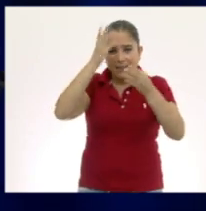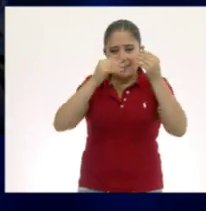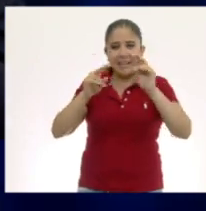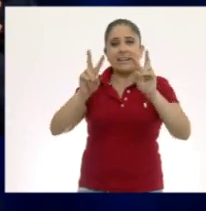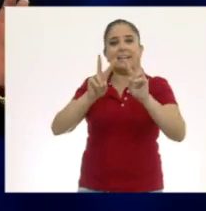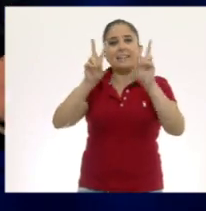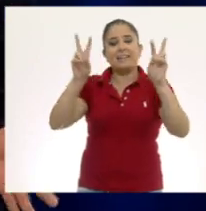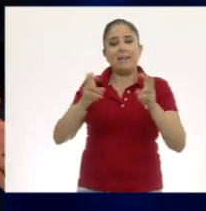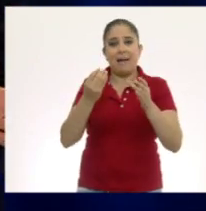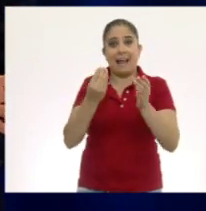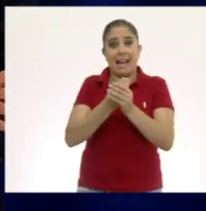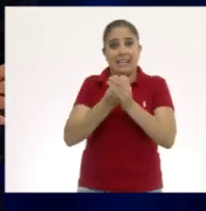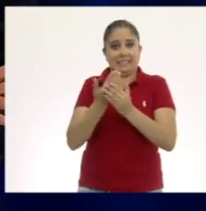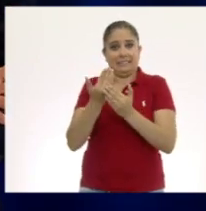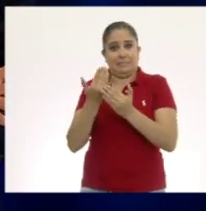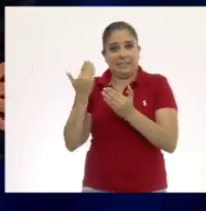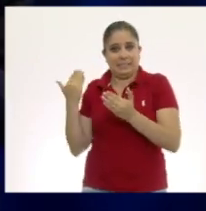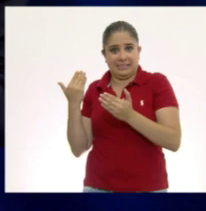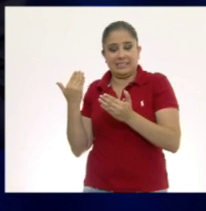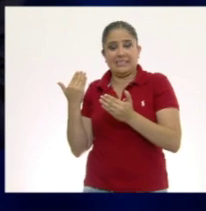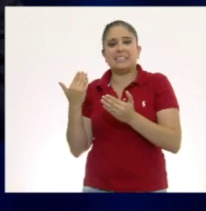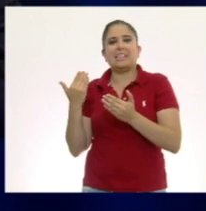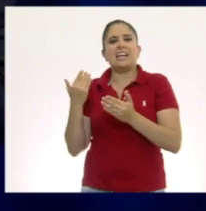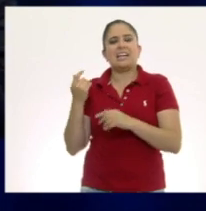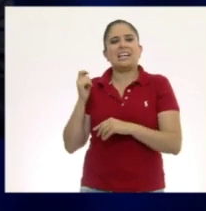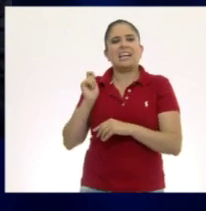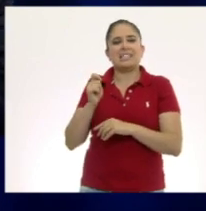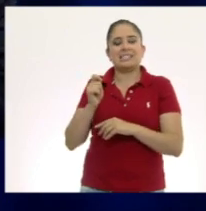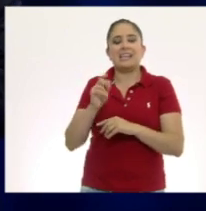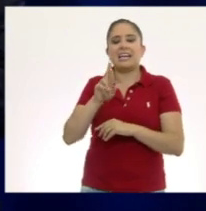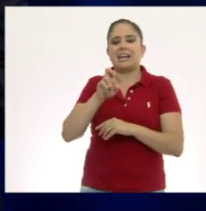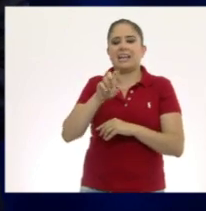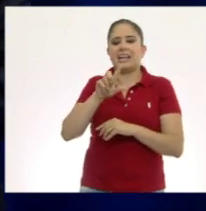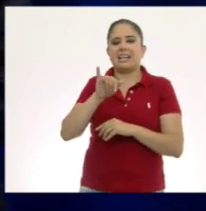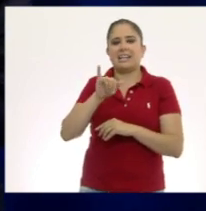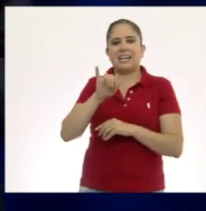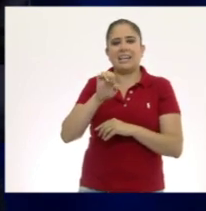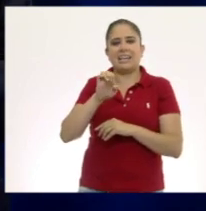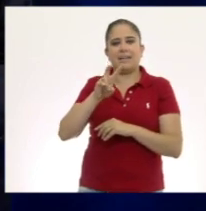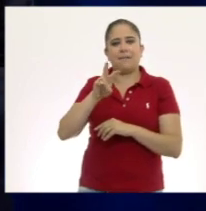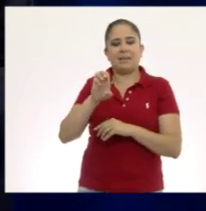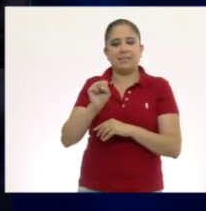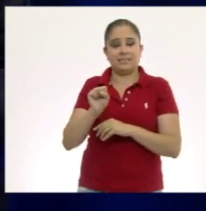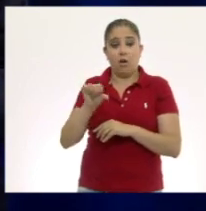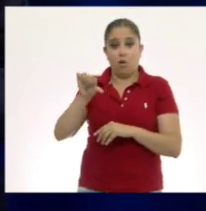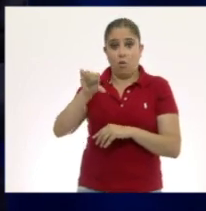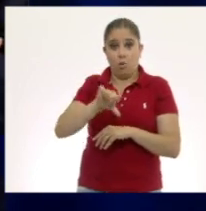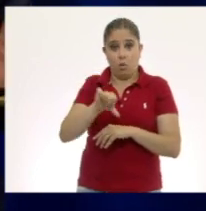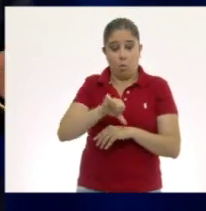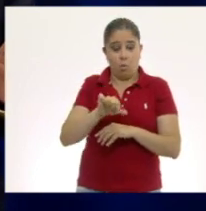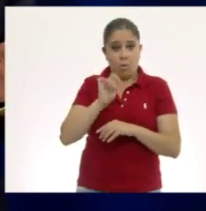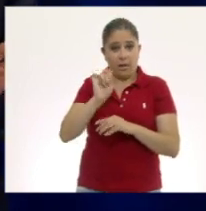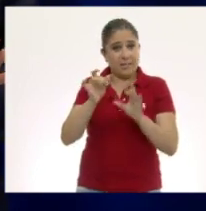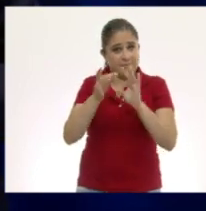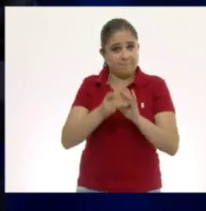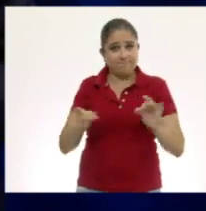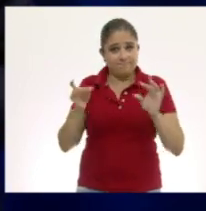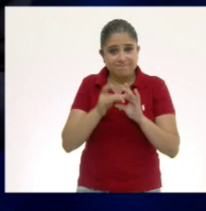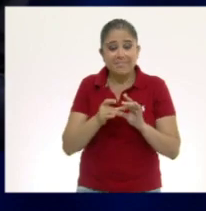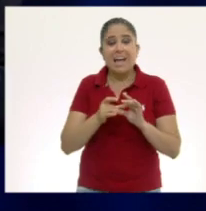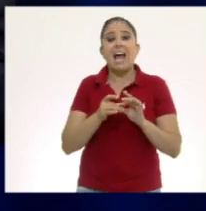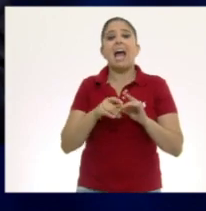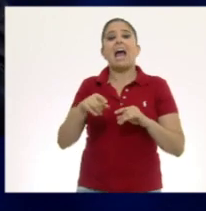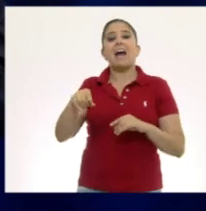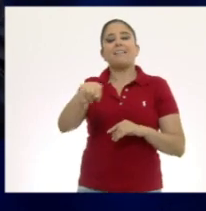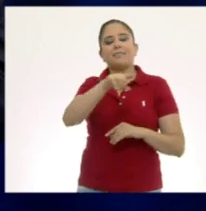tema de la clase anterior, que fue de relieves. Lo que hoy vamos a ver nos va a permitir